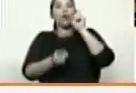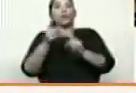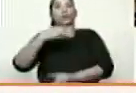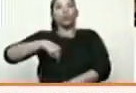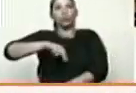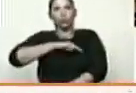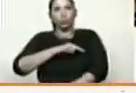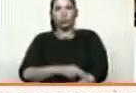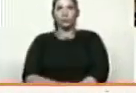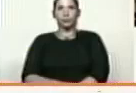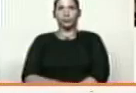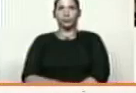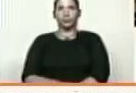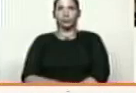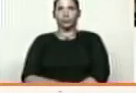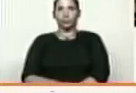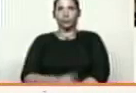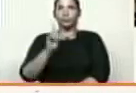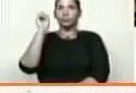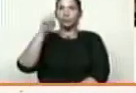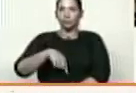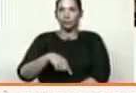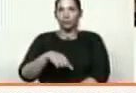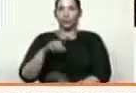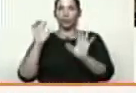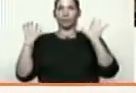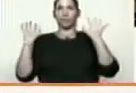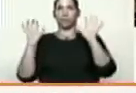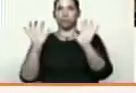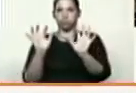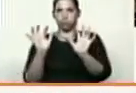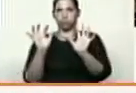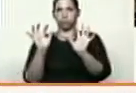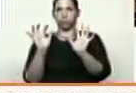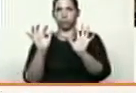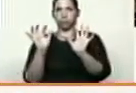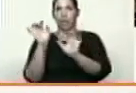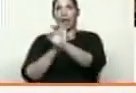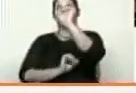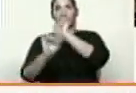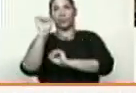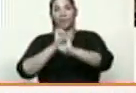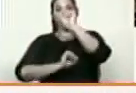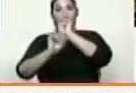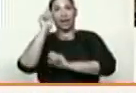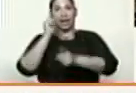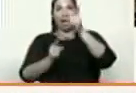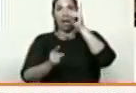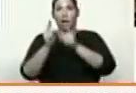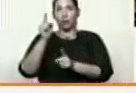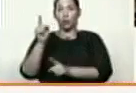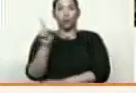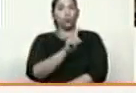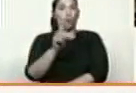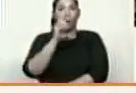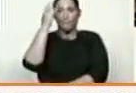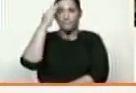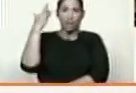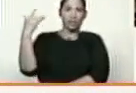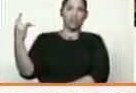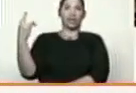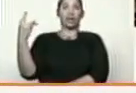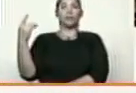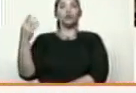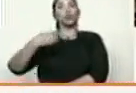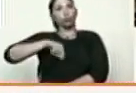nosotros, resulta que también vinimos a defender algo que no nos imaginábamos que teníamos que